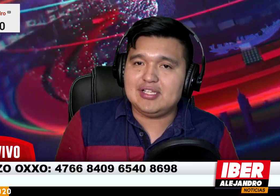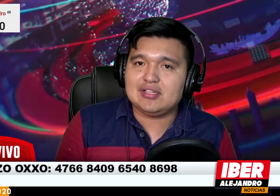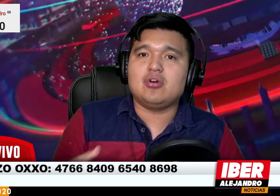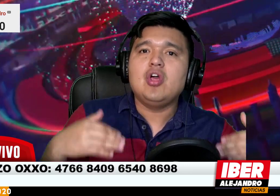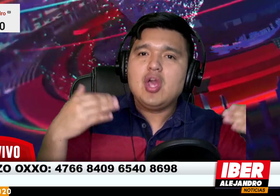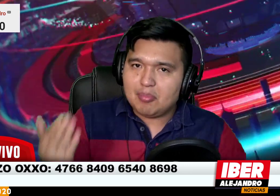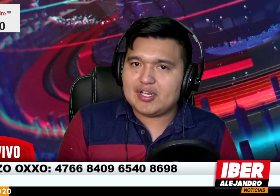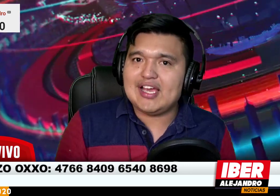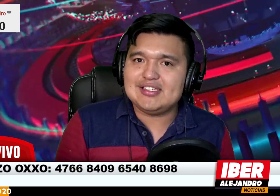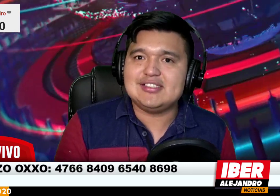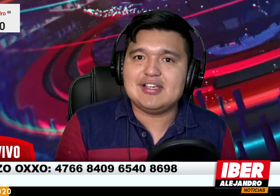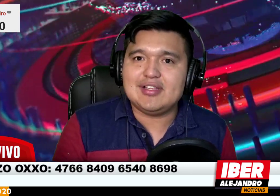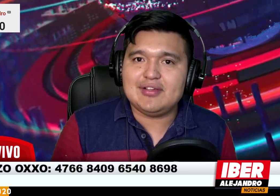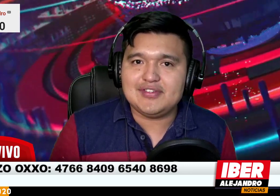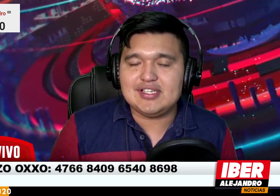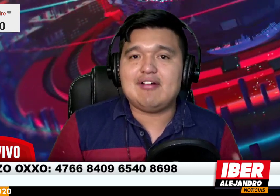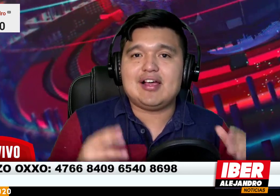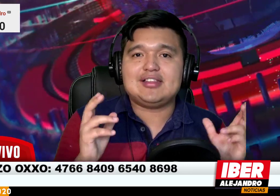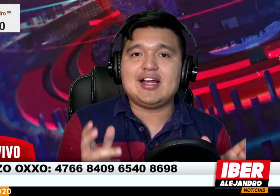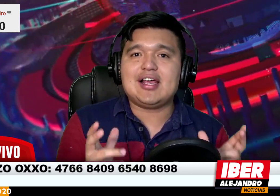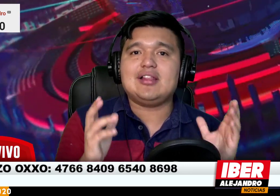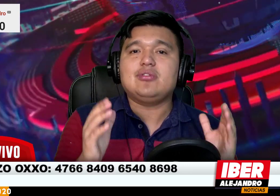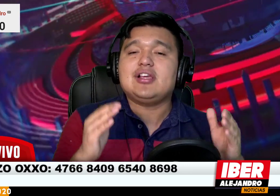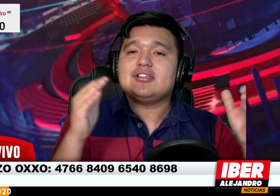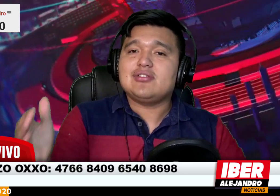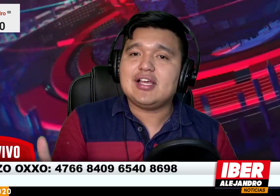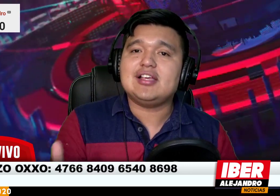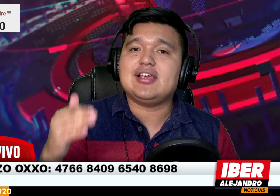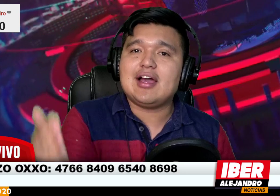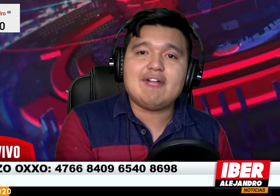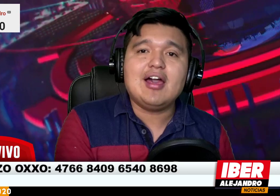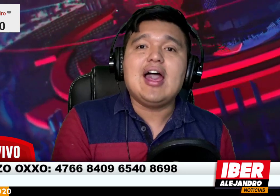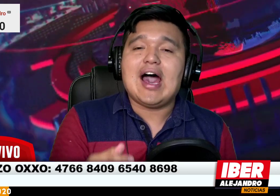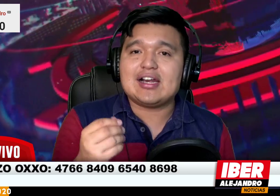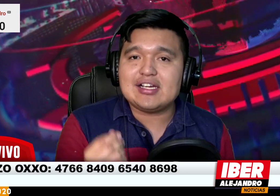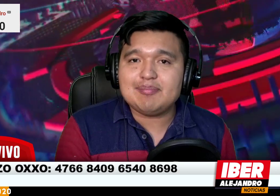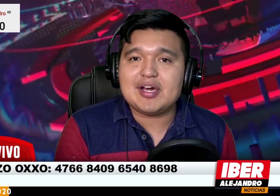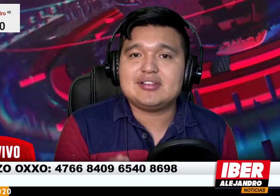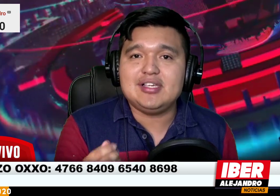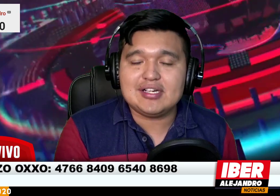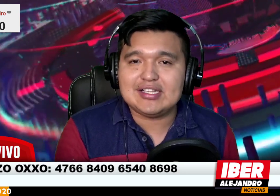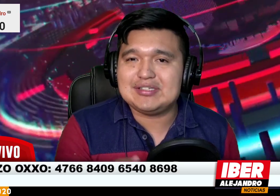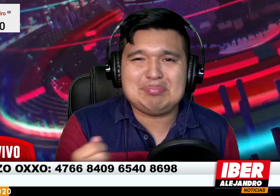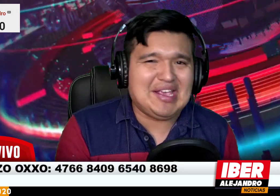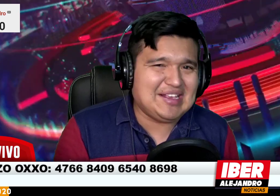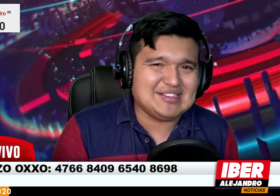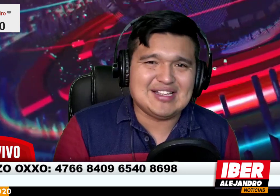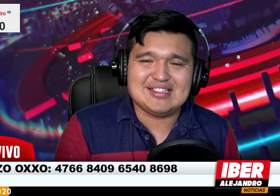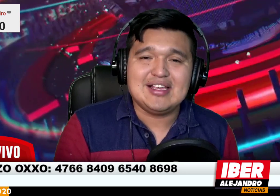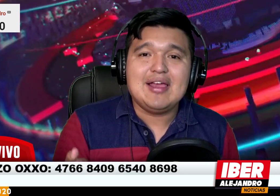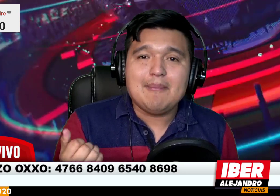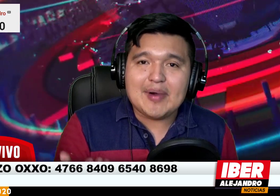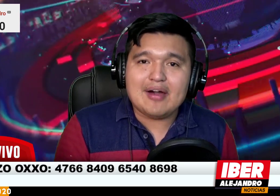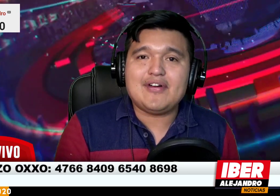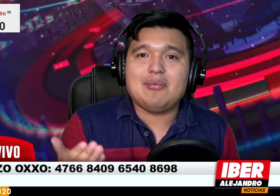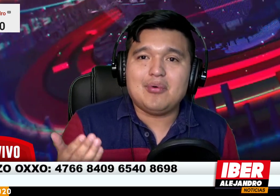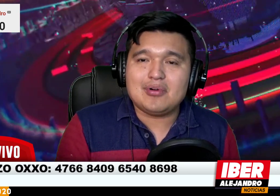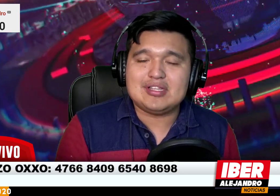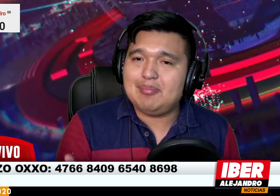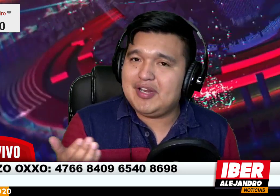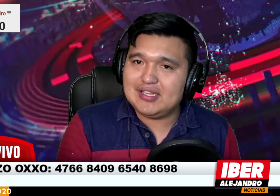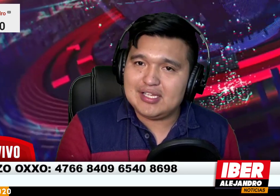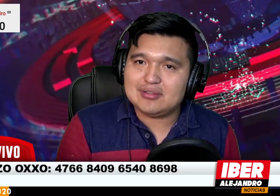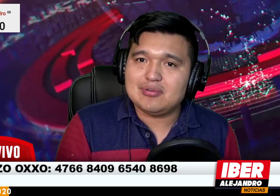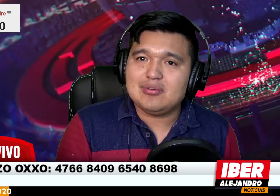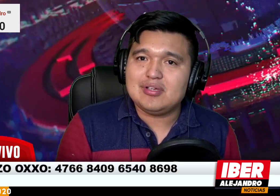Peña Nieto, porque ahí sí se beneficiaban a tal grado de que Soriana llegaba a repartir despensas a favor